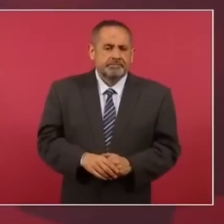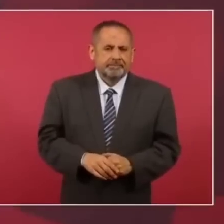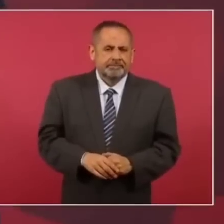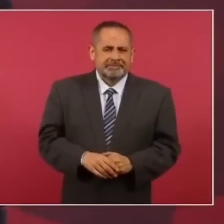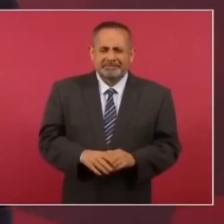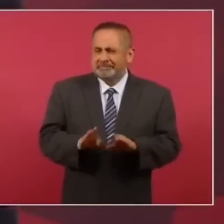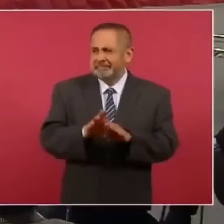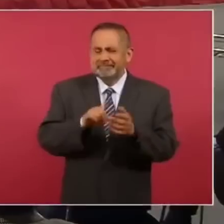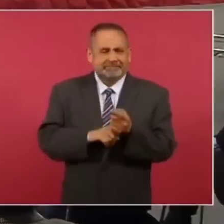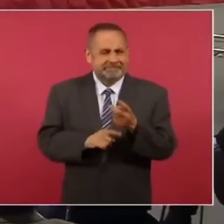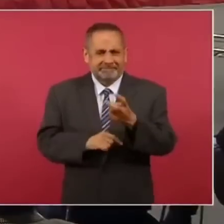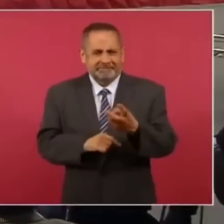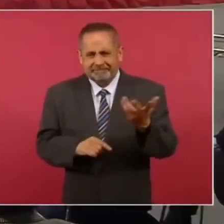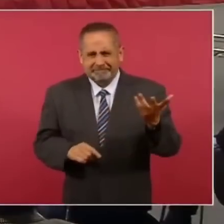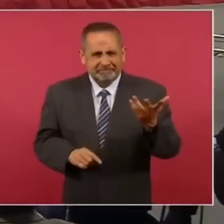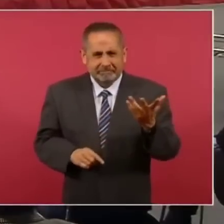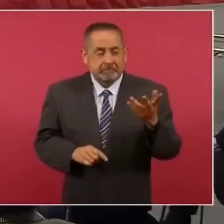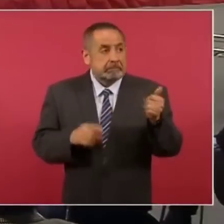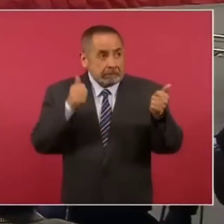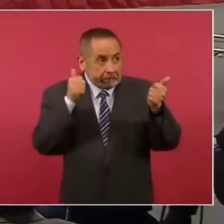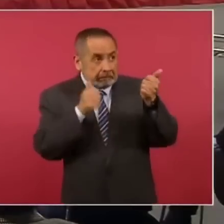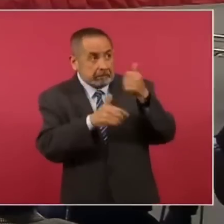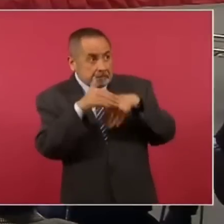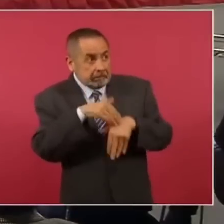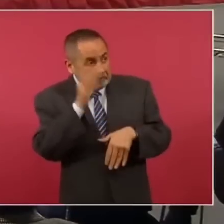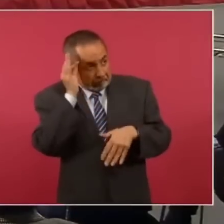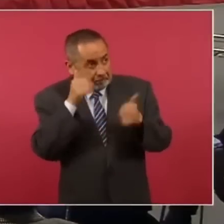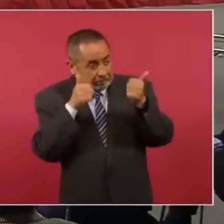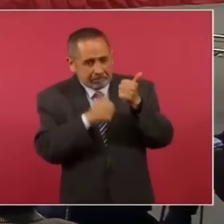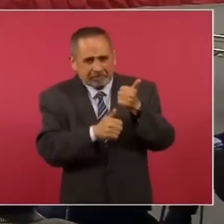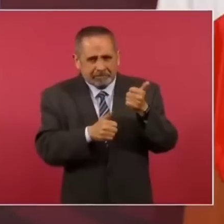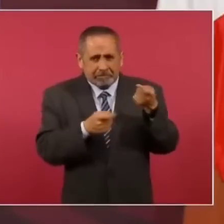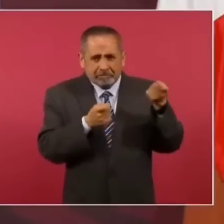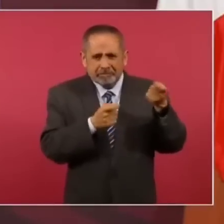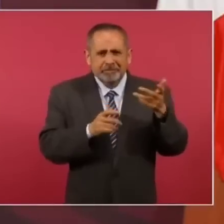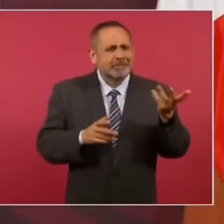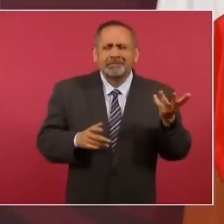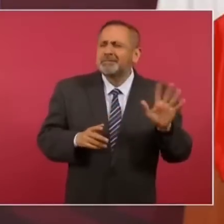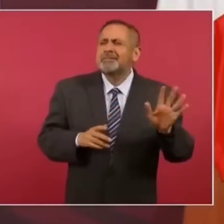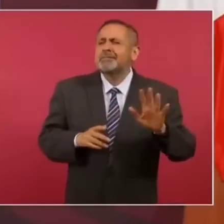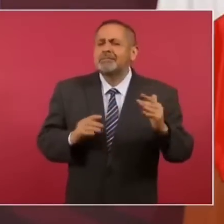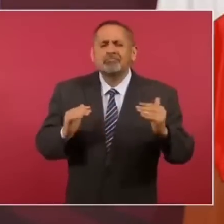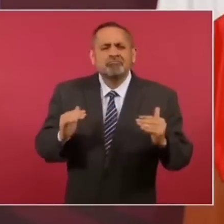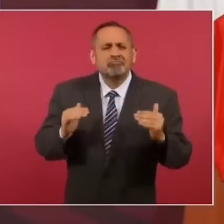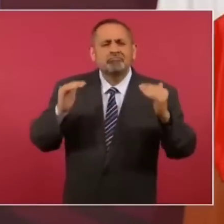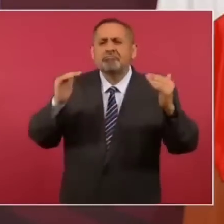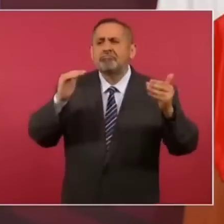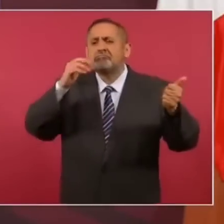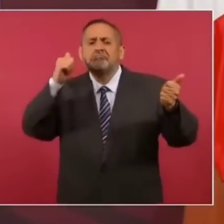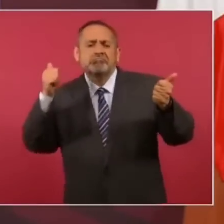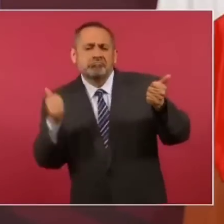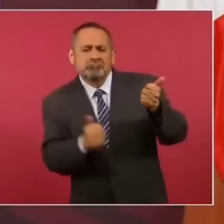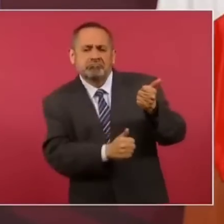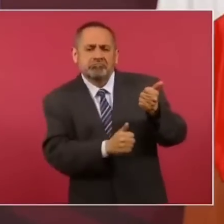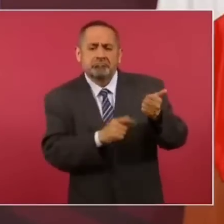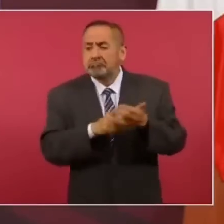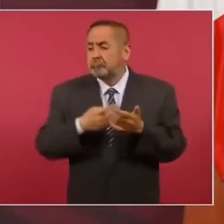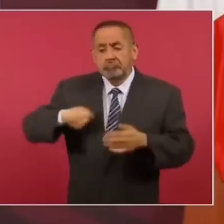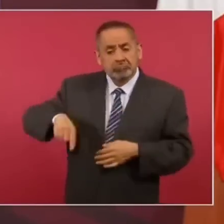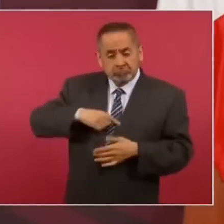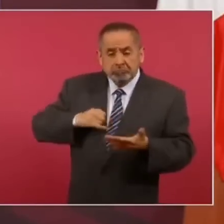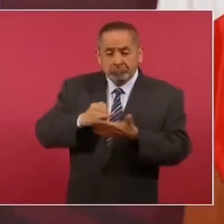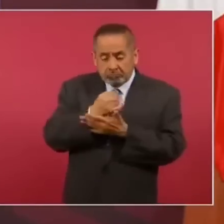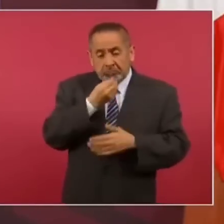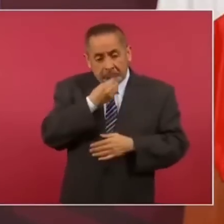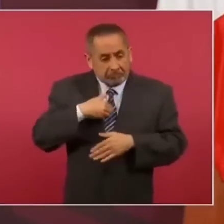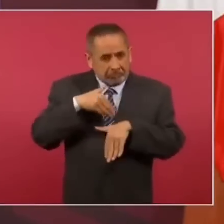porque pues eso es someternos no a ellos, someternos a ellos por decisión de nuestra propia